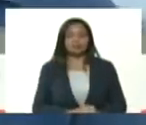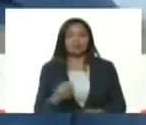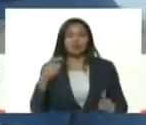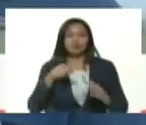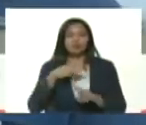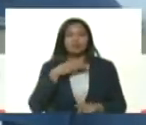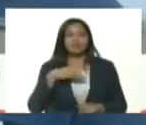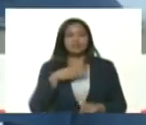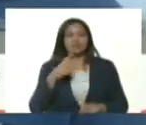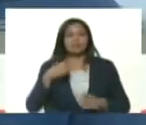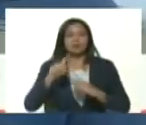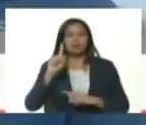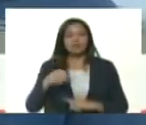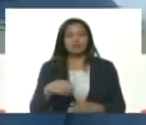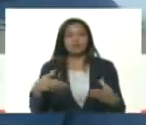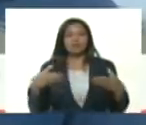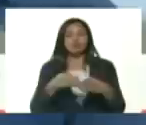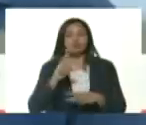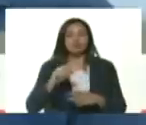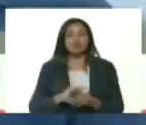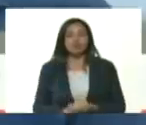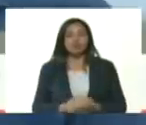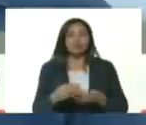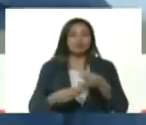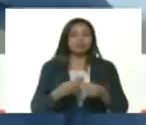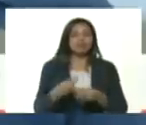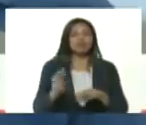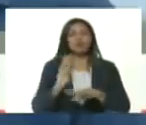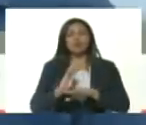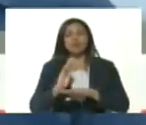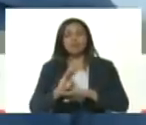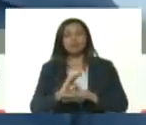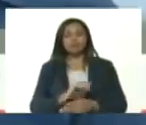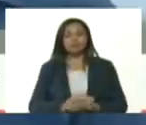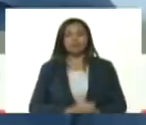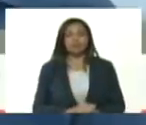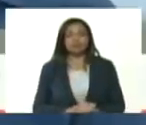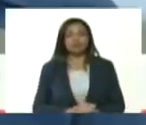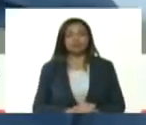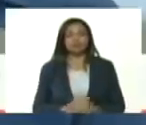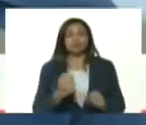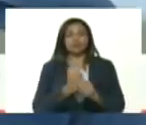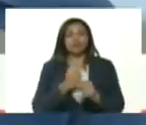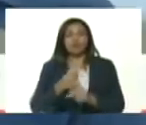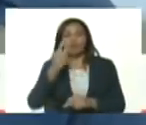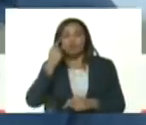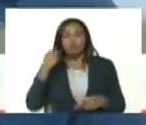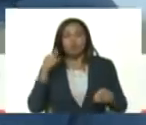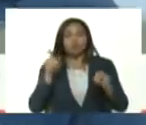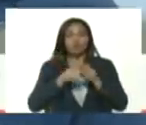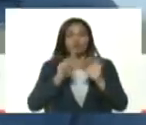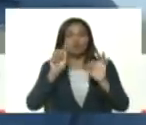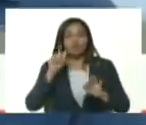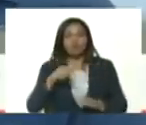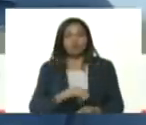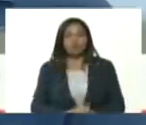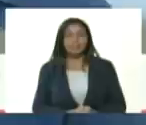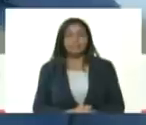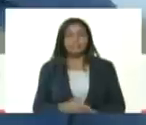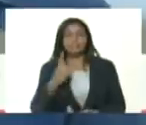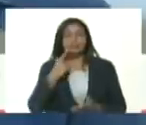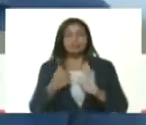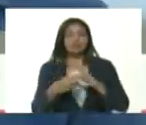pero también el equipamiento es para la protección del trabajador o la trabajadora. Ahí están los equipos,